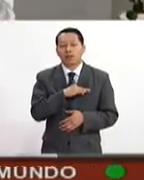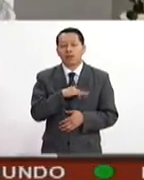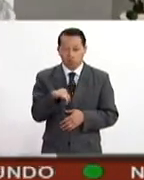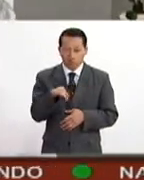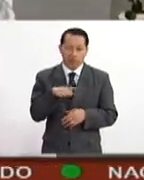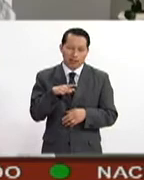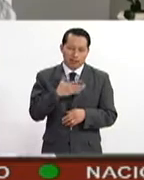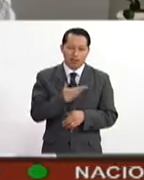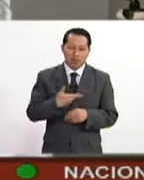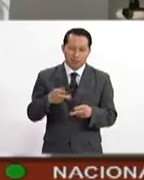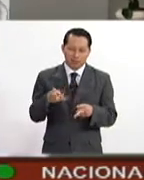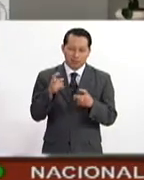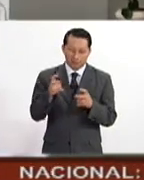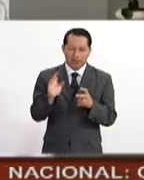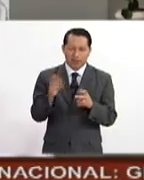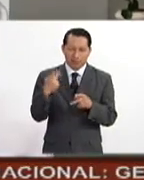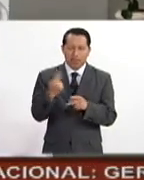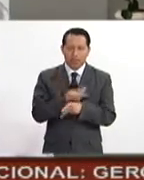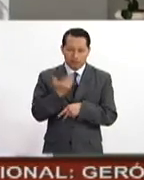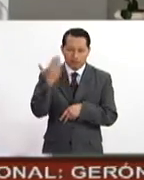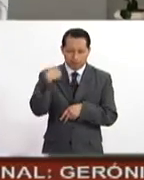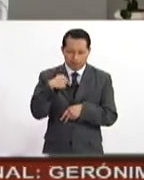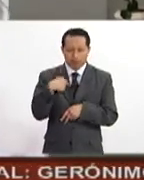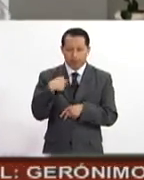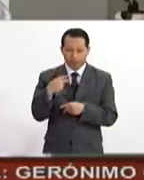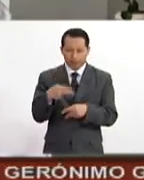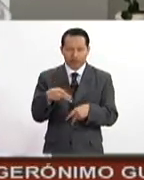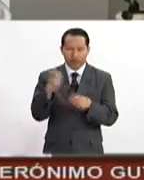hecho. Me pueden